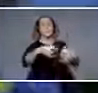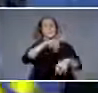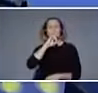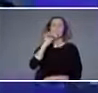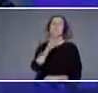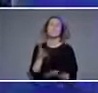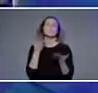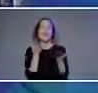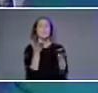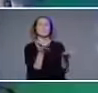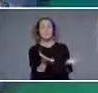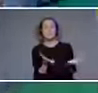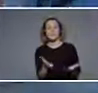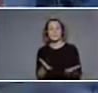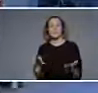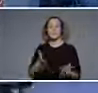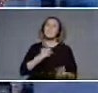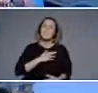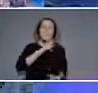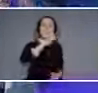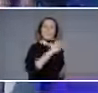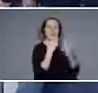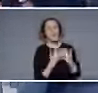afición, mi